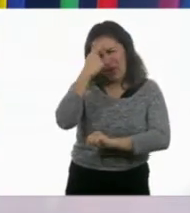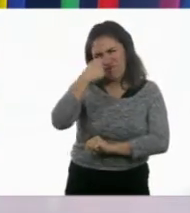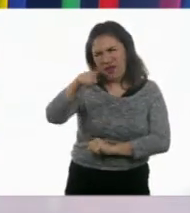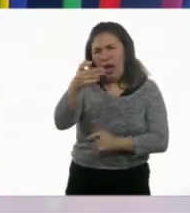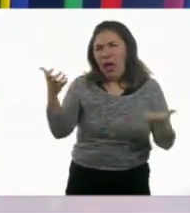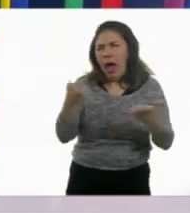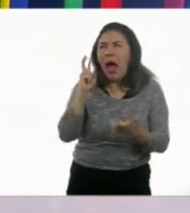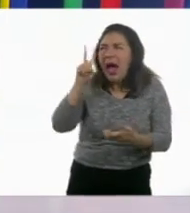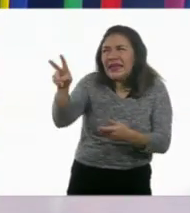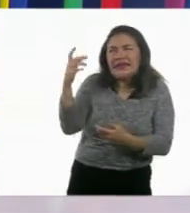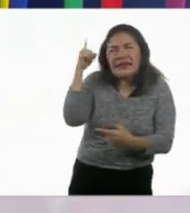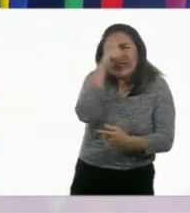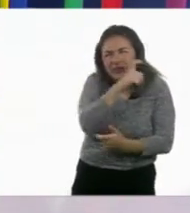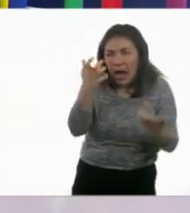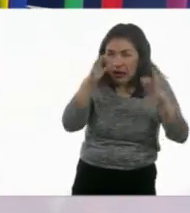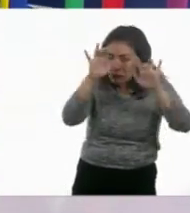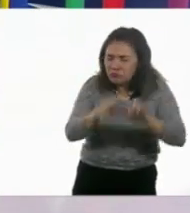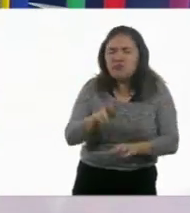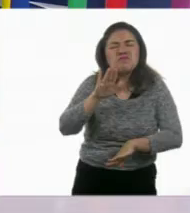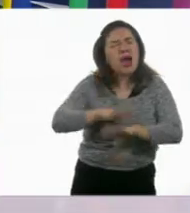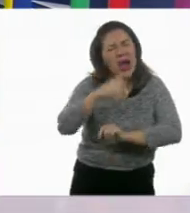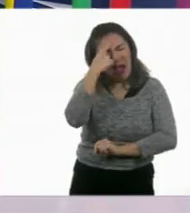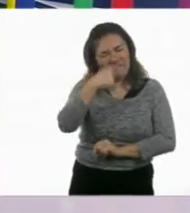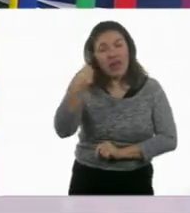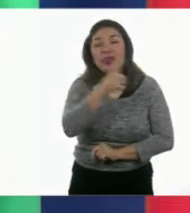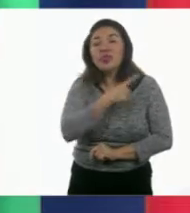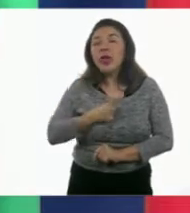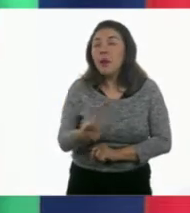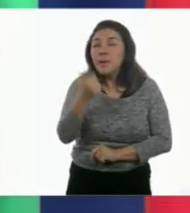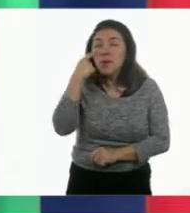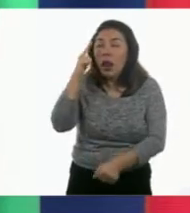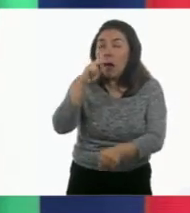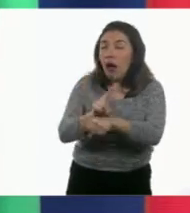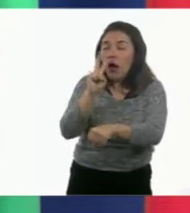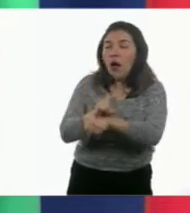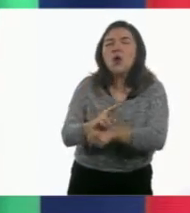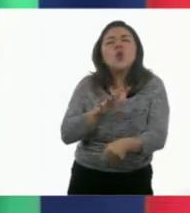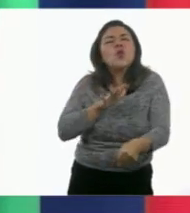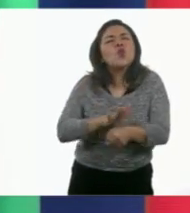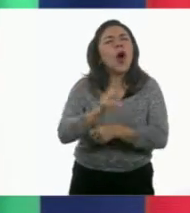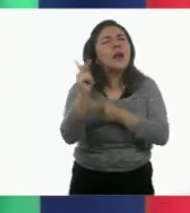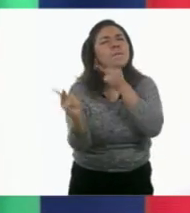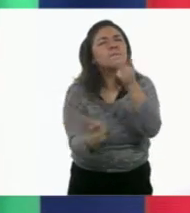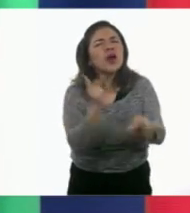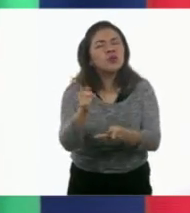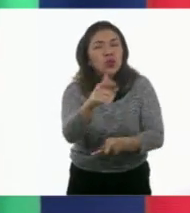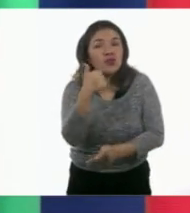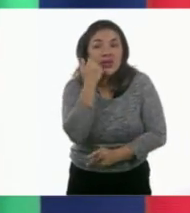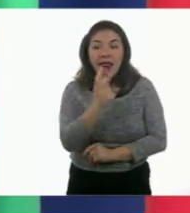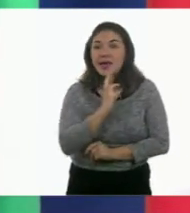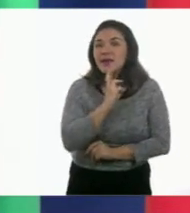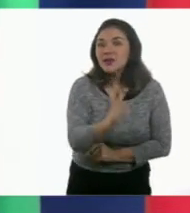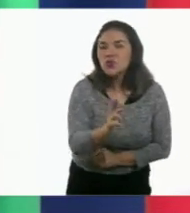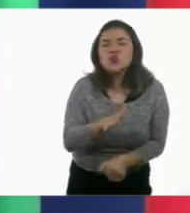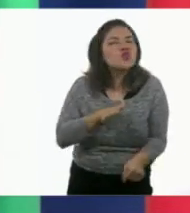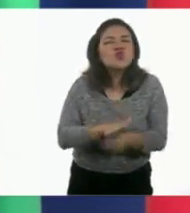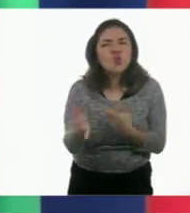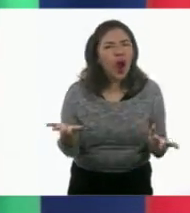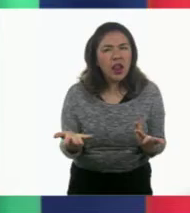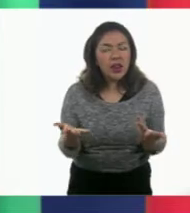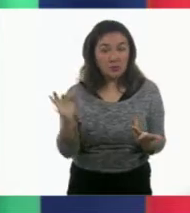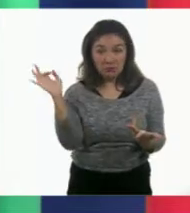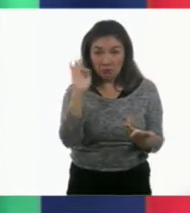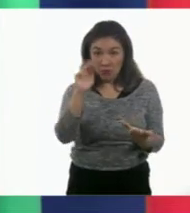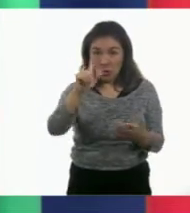lo que parece. Lo primero que debes tomar en cuenta es cuáles son las preguntas que quieres responder.